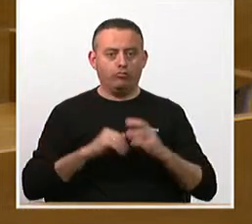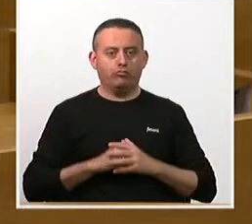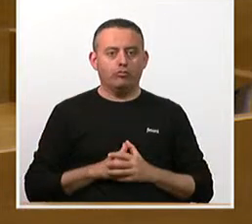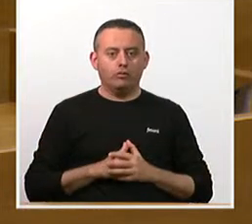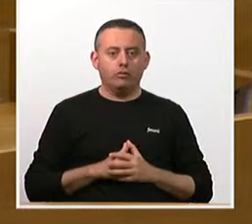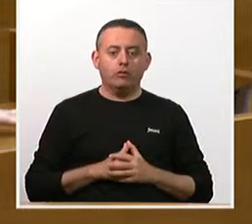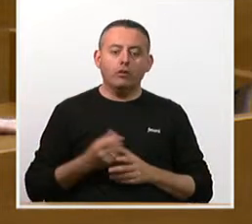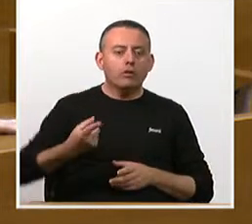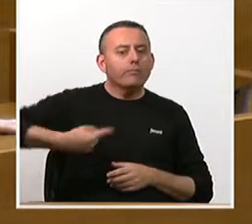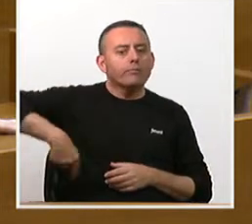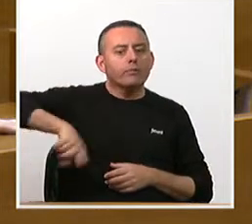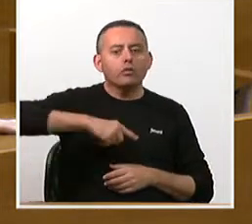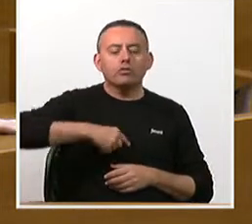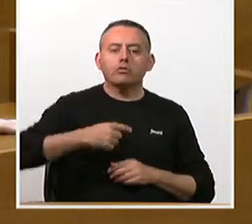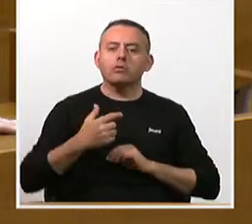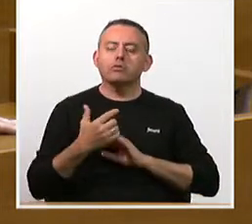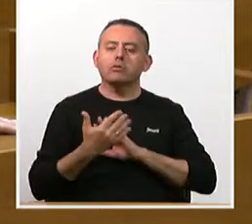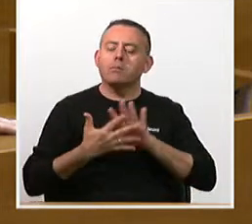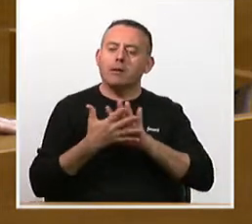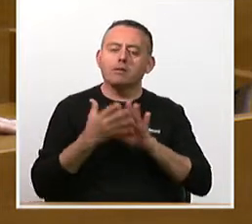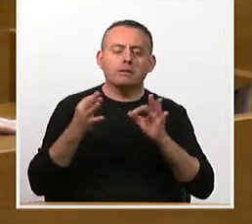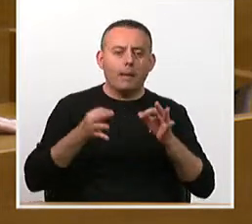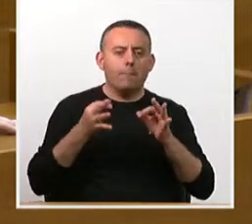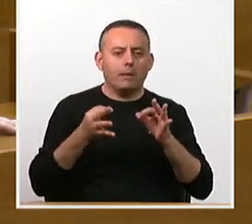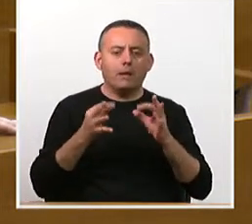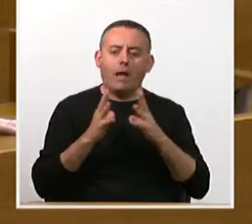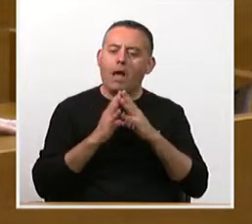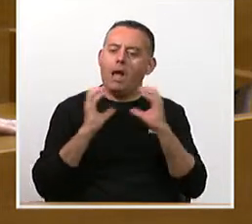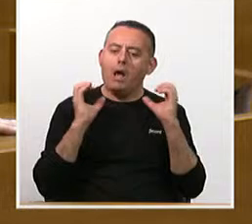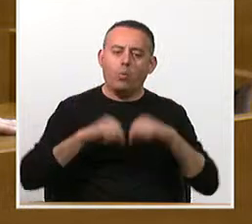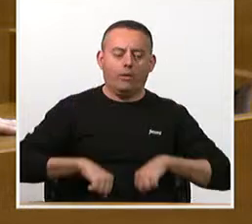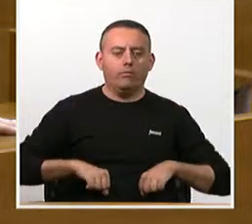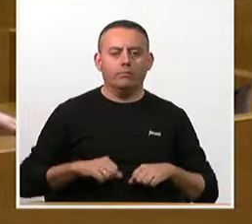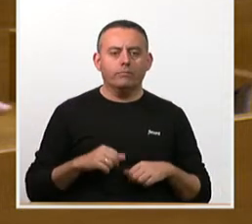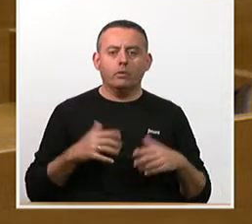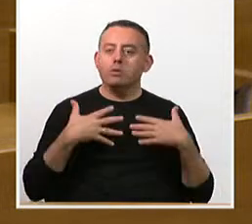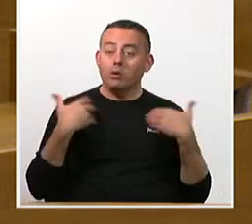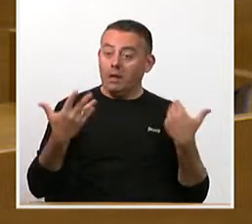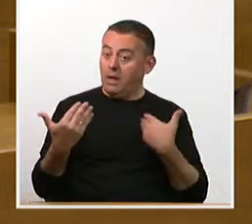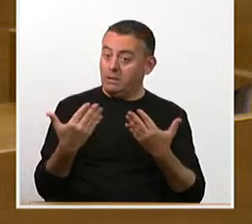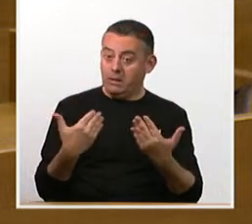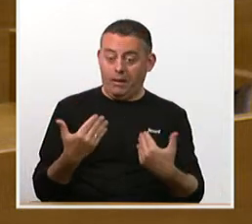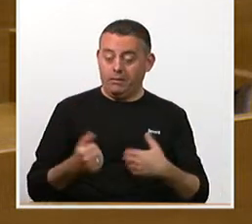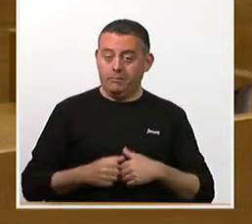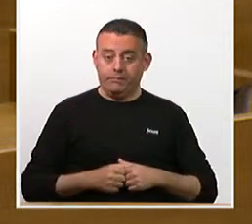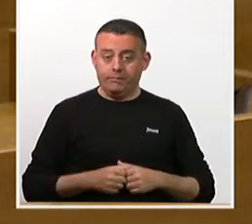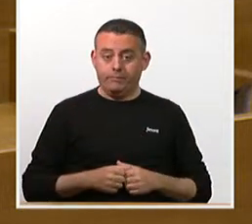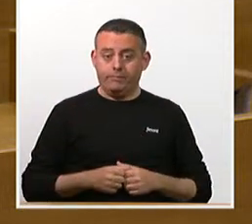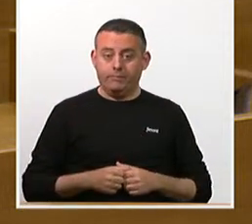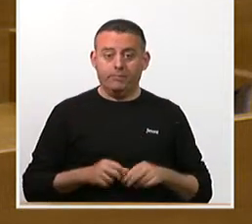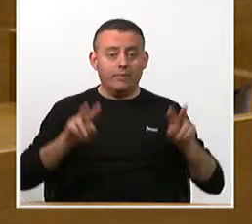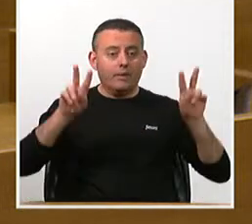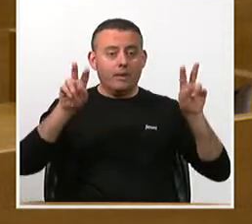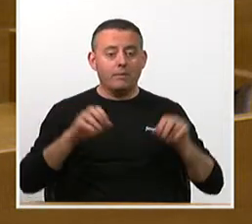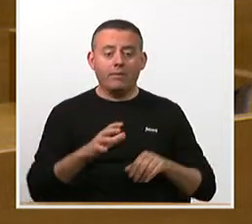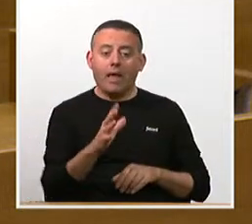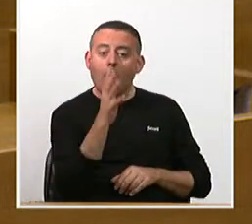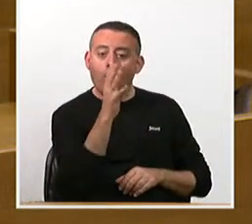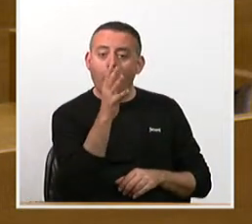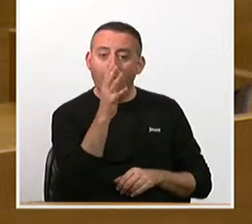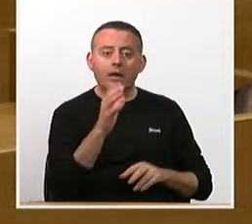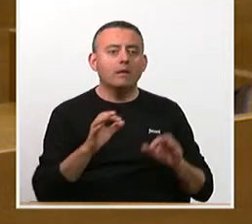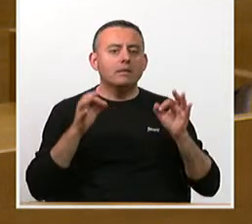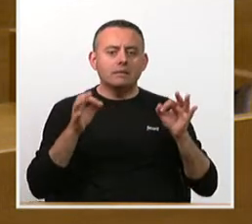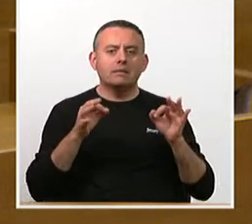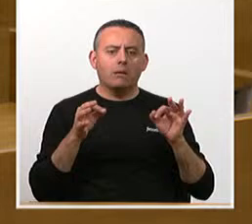consenso parl Miren el agua debe dejar de ser ya debe dejar de ser ya un elemento de confrontación para pasar